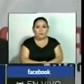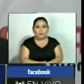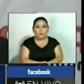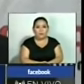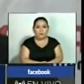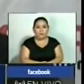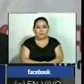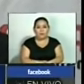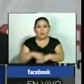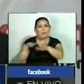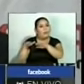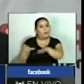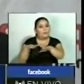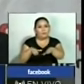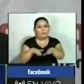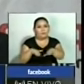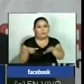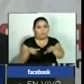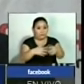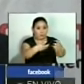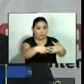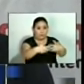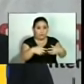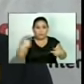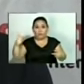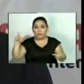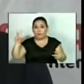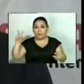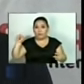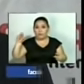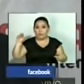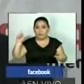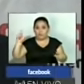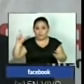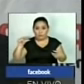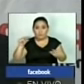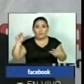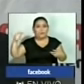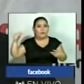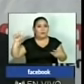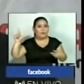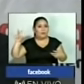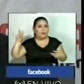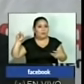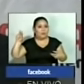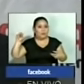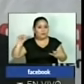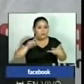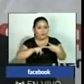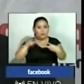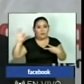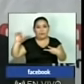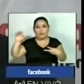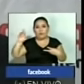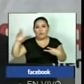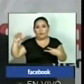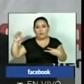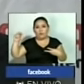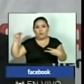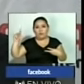Estamos muy agradecidos con Galvaniza y Ferrocentro, puesto que el apoyo que vienen a dar ellos viene